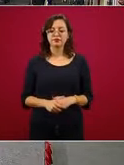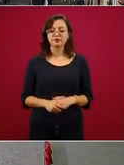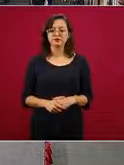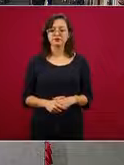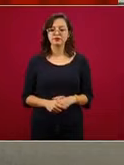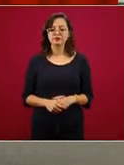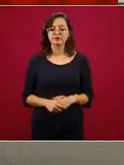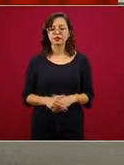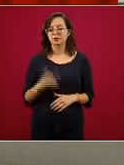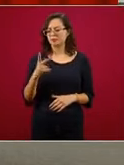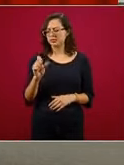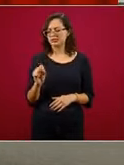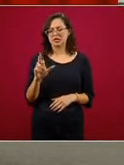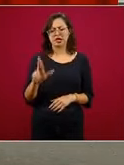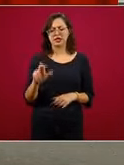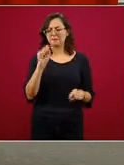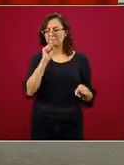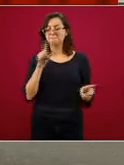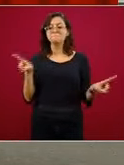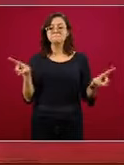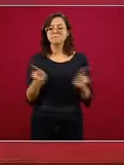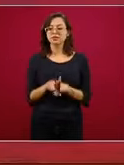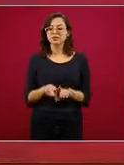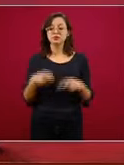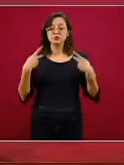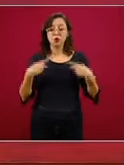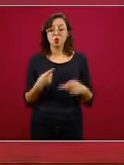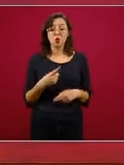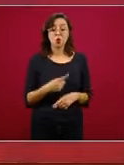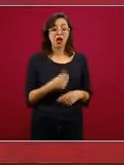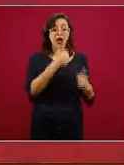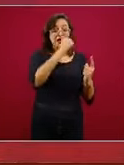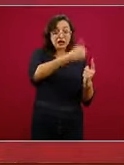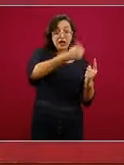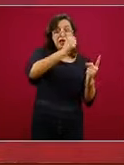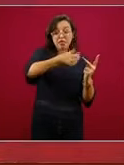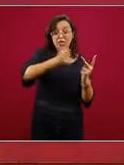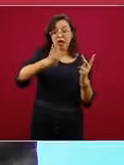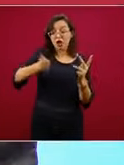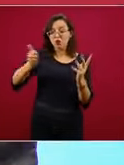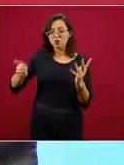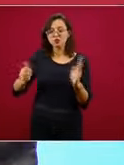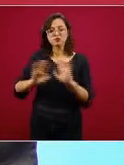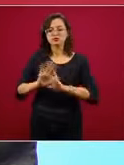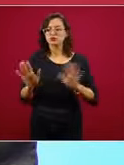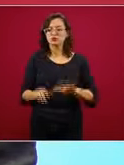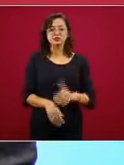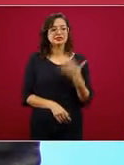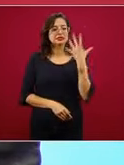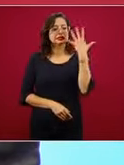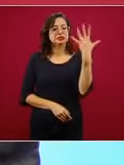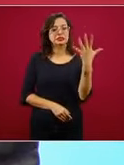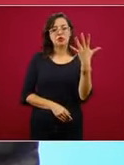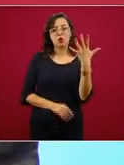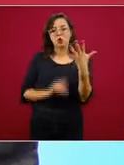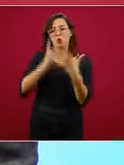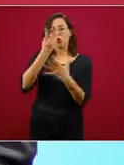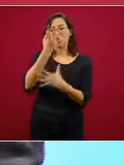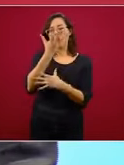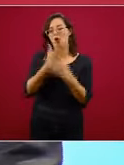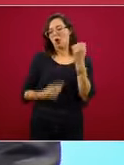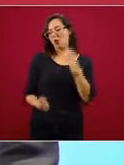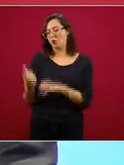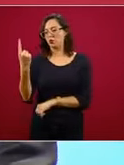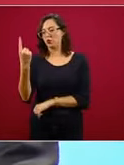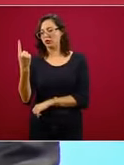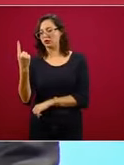Es PCR, es lo mismo PCR, la única diferencia es que, insisto, se concentran las muestras de 5 personas. Si sale negativo, las